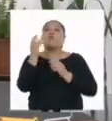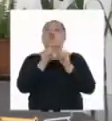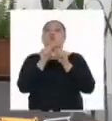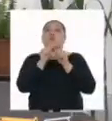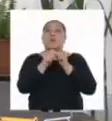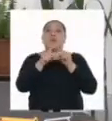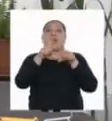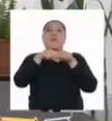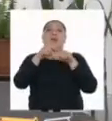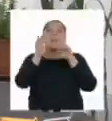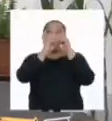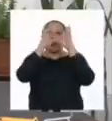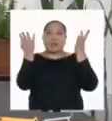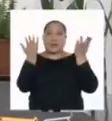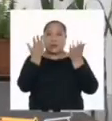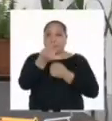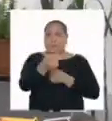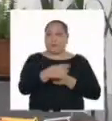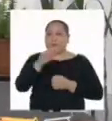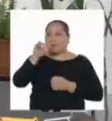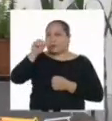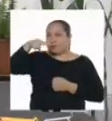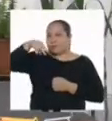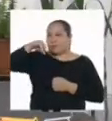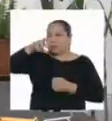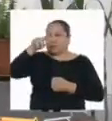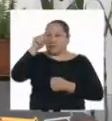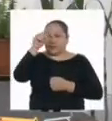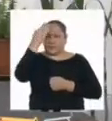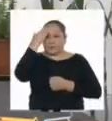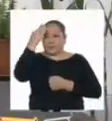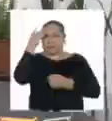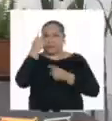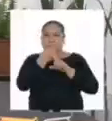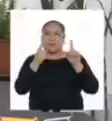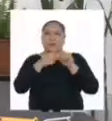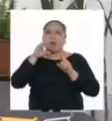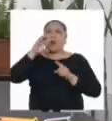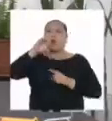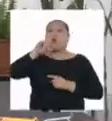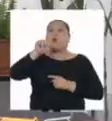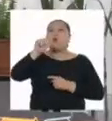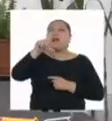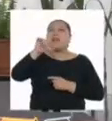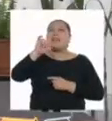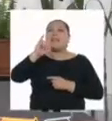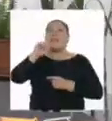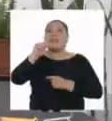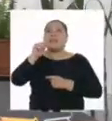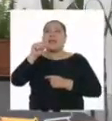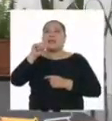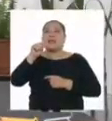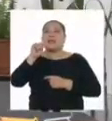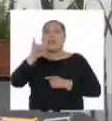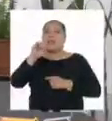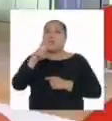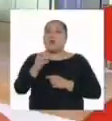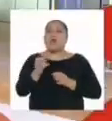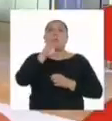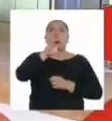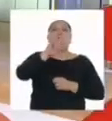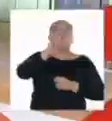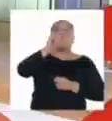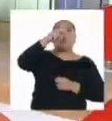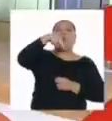del día en el que estemos. Yanira, ¿sabe la diferencia entre cualitativo y cuantitativo? ¿Puedes darme un